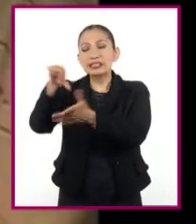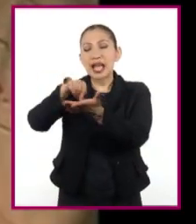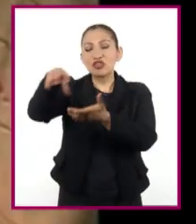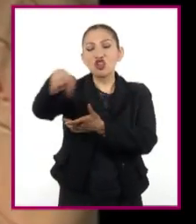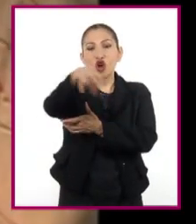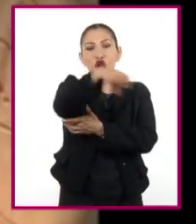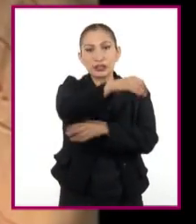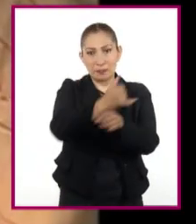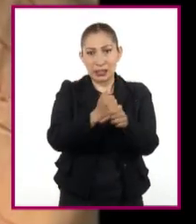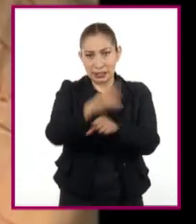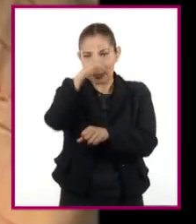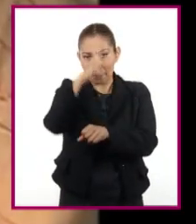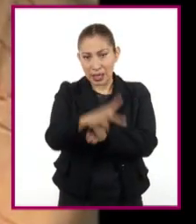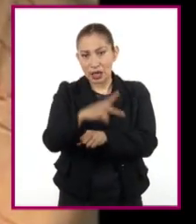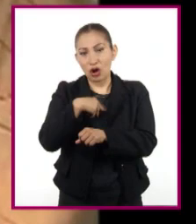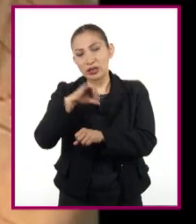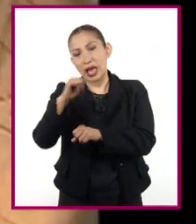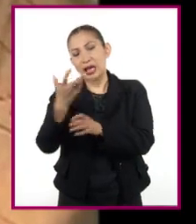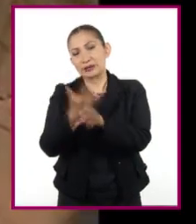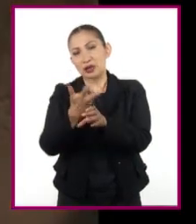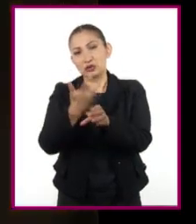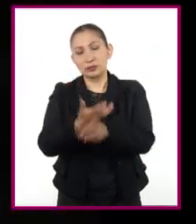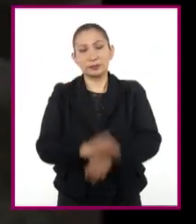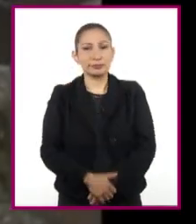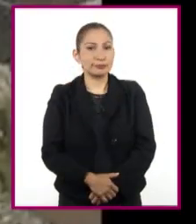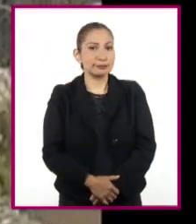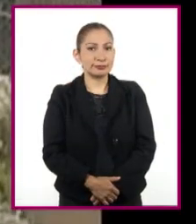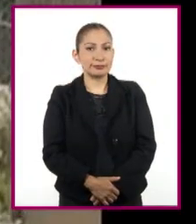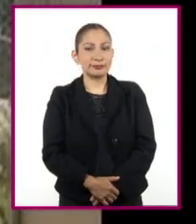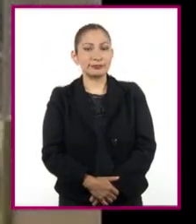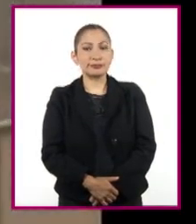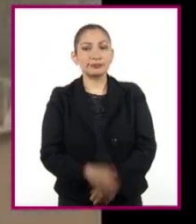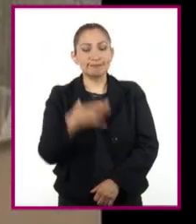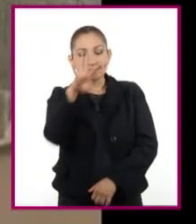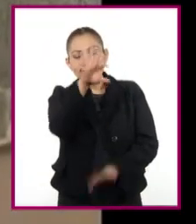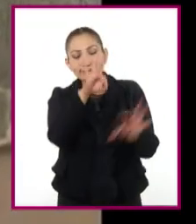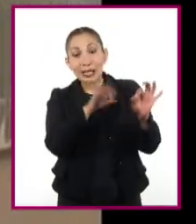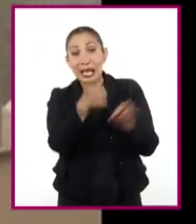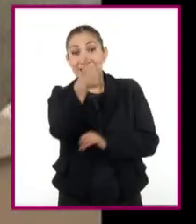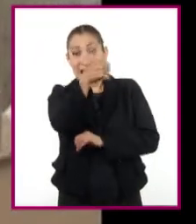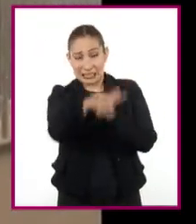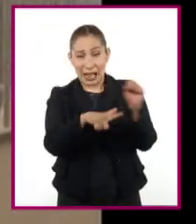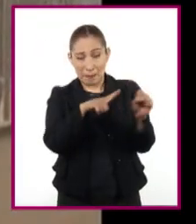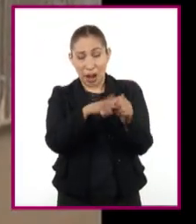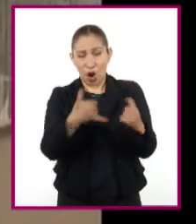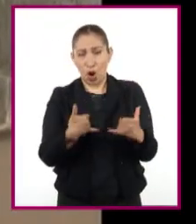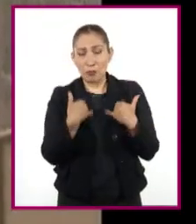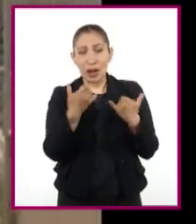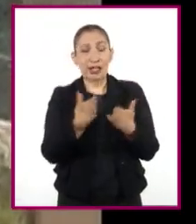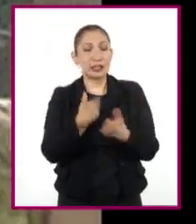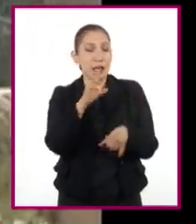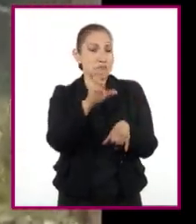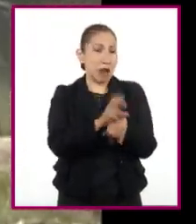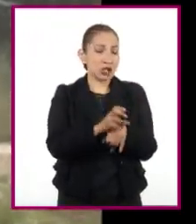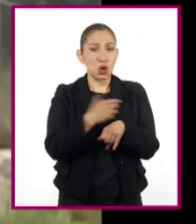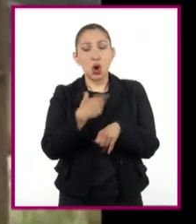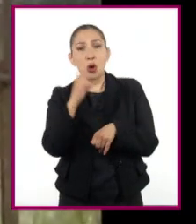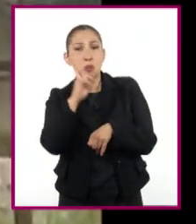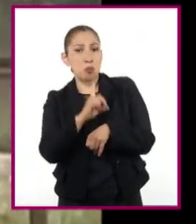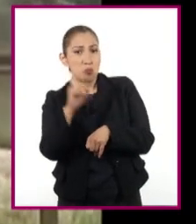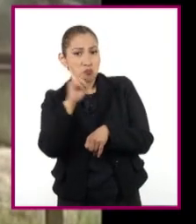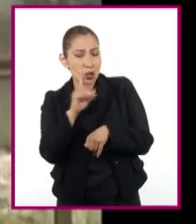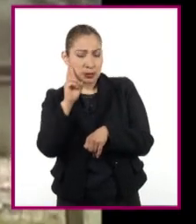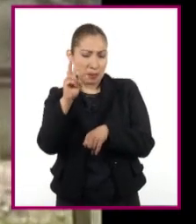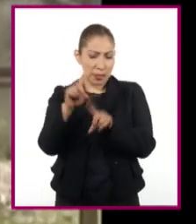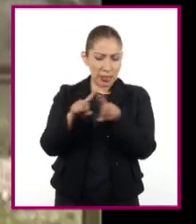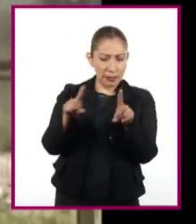centros de investigación nacionales y del país vecino. Se seleccionaron 6 ejemplares jóvenes hembras y machos que gozaban